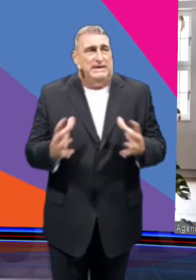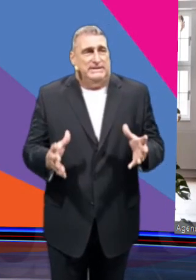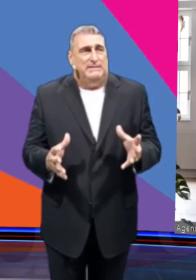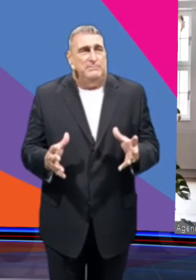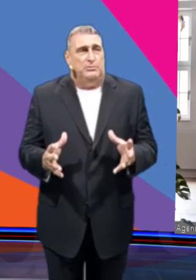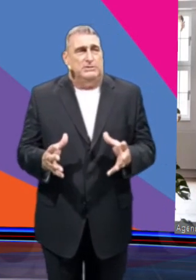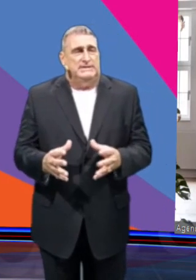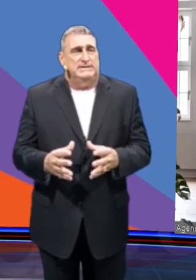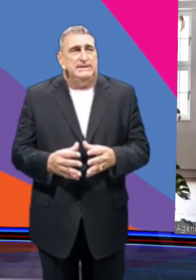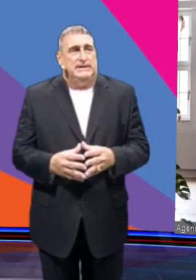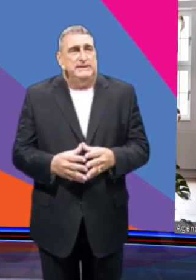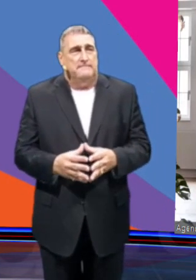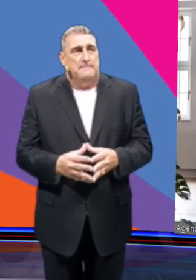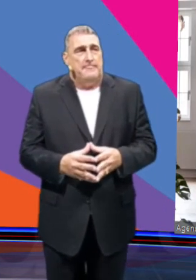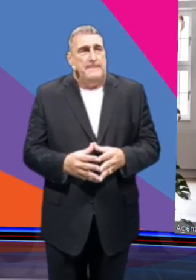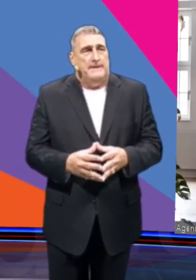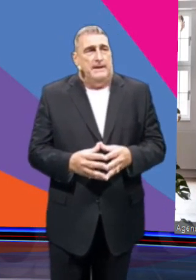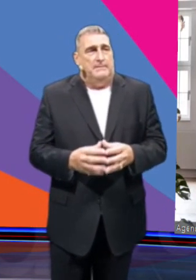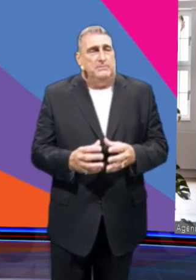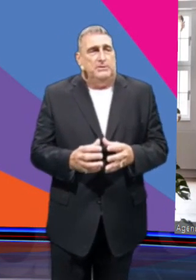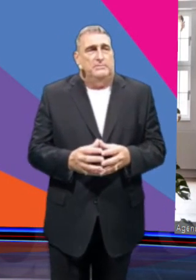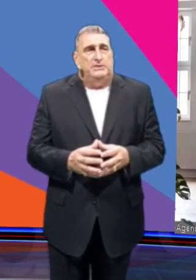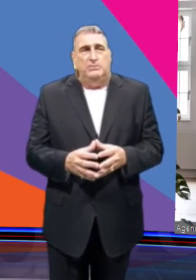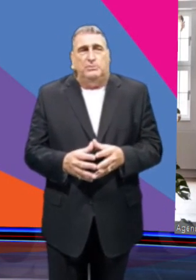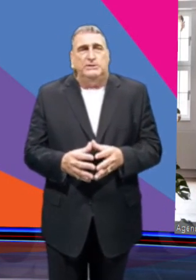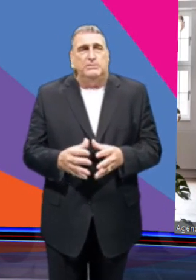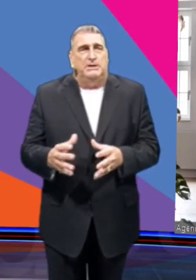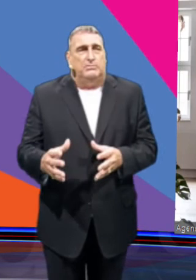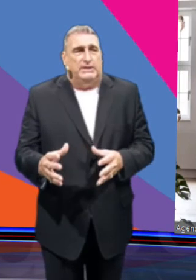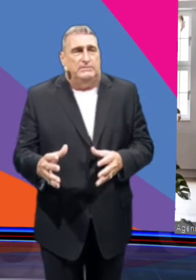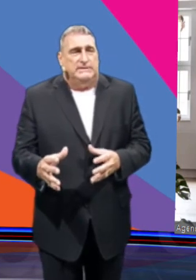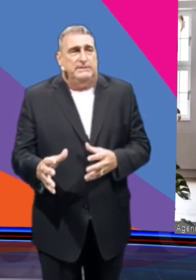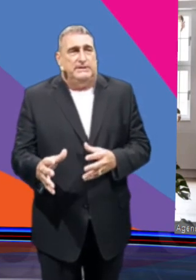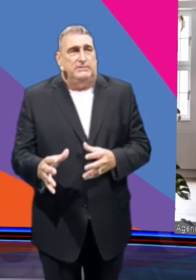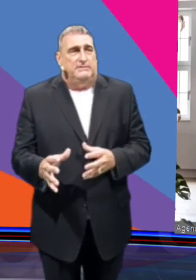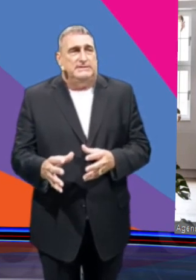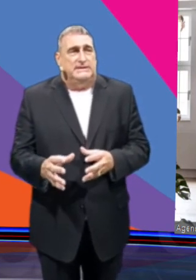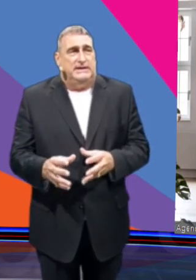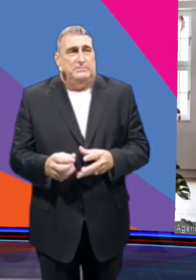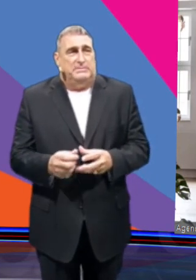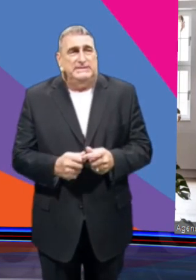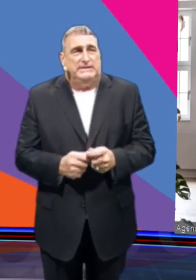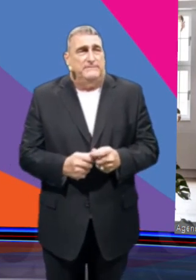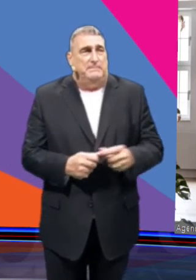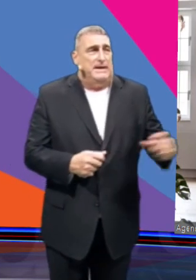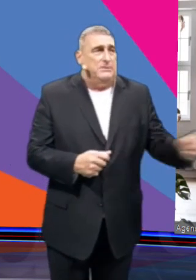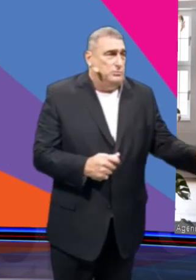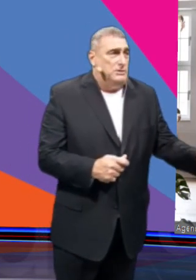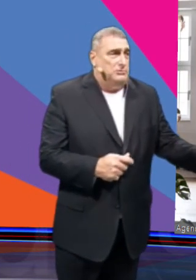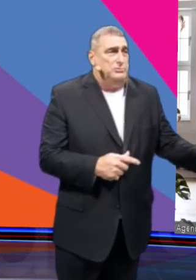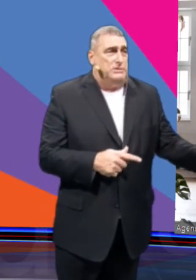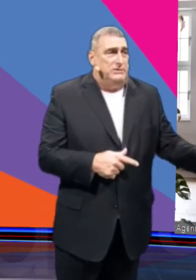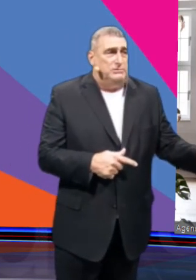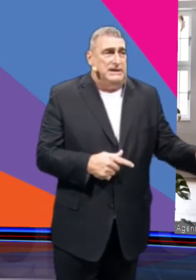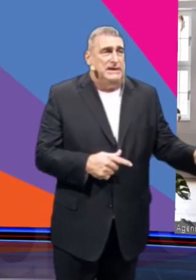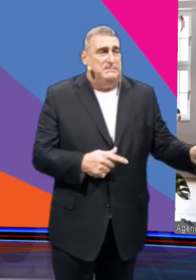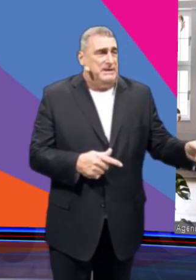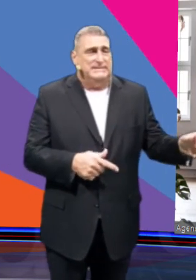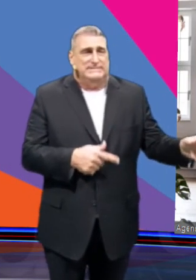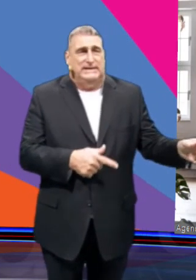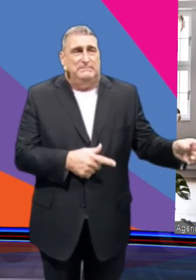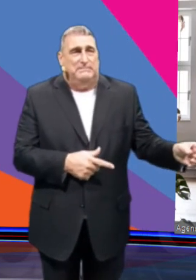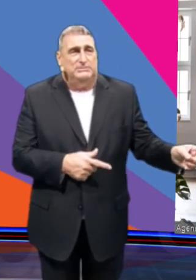más está el brote. Es decir que, a ver, cuando el virus encuentra un vacunado y sabe que no le va a hacer daño, parece que va justo al otro que no tiene